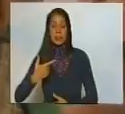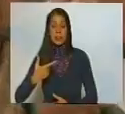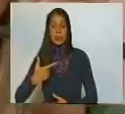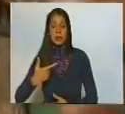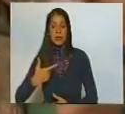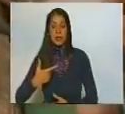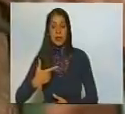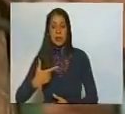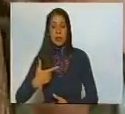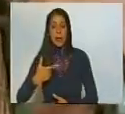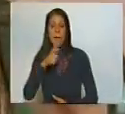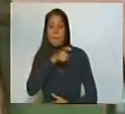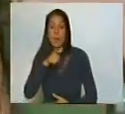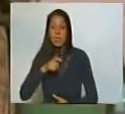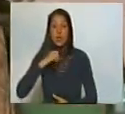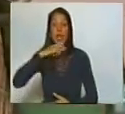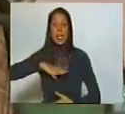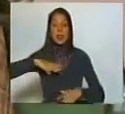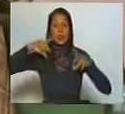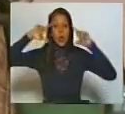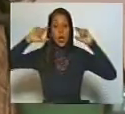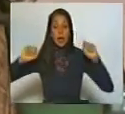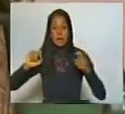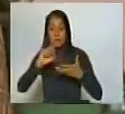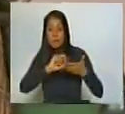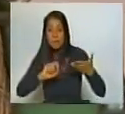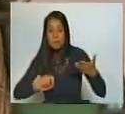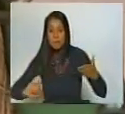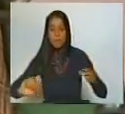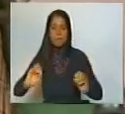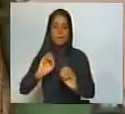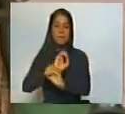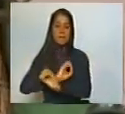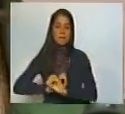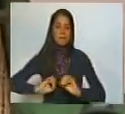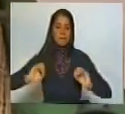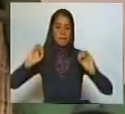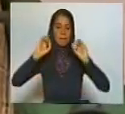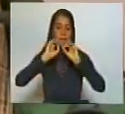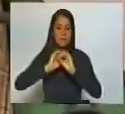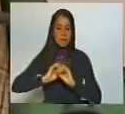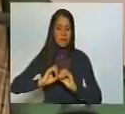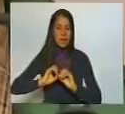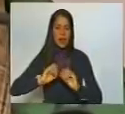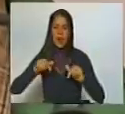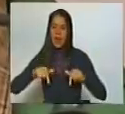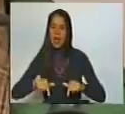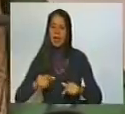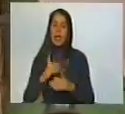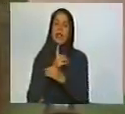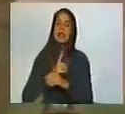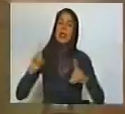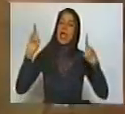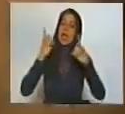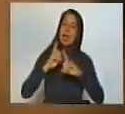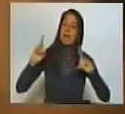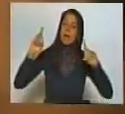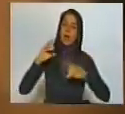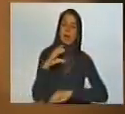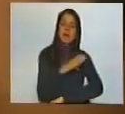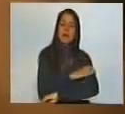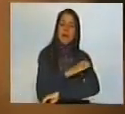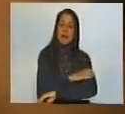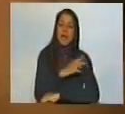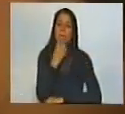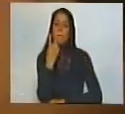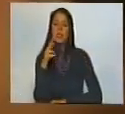los historiadores de Venezuela no lo han querido recoger, ¿no? Aquí se habla de la democracia puntofijista a partir del 23 de